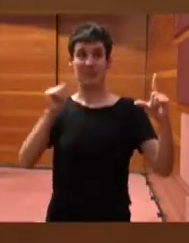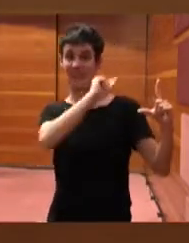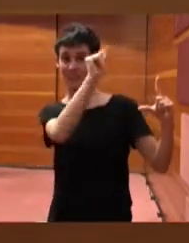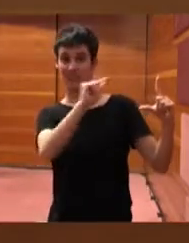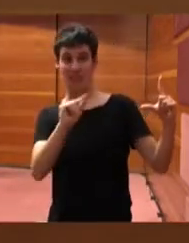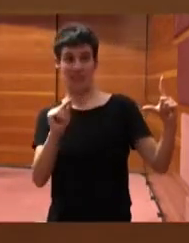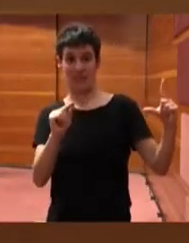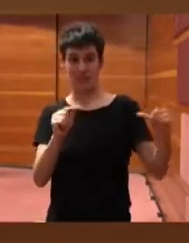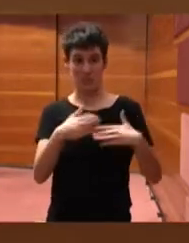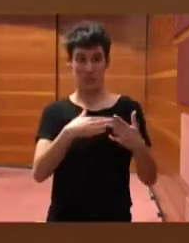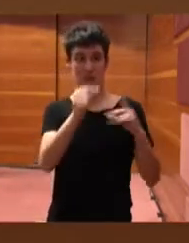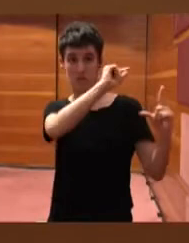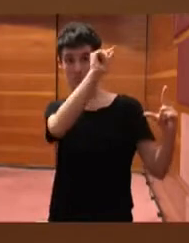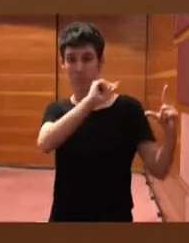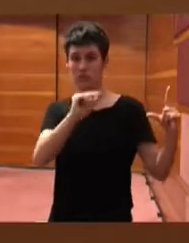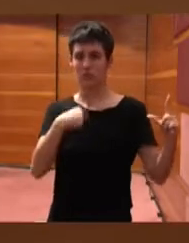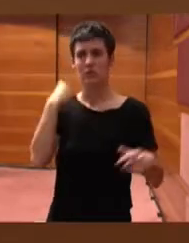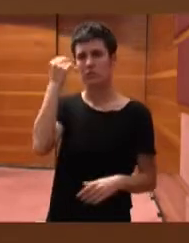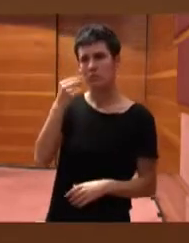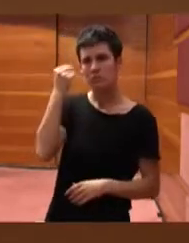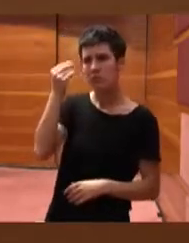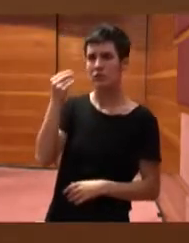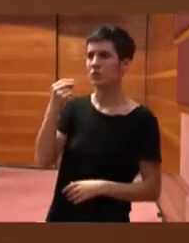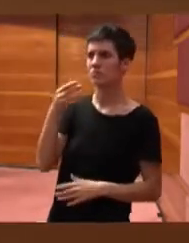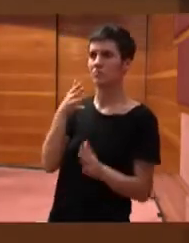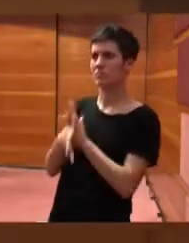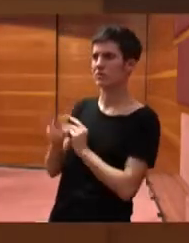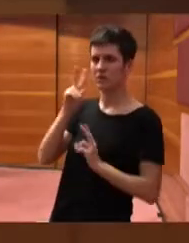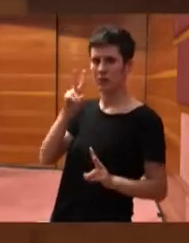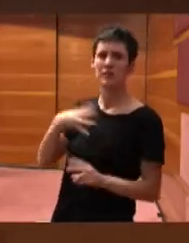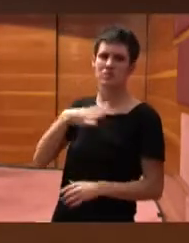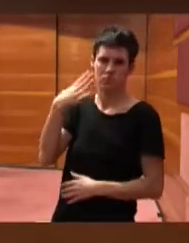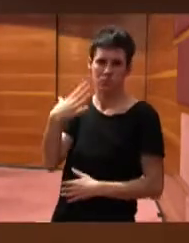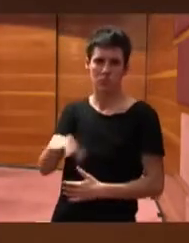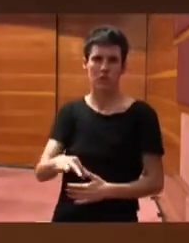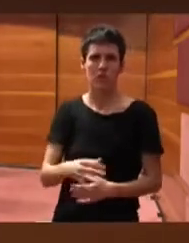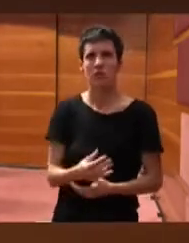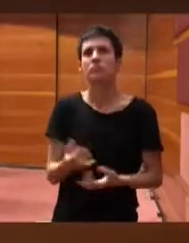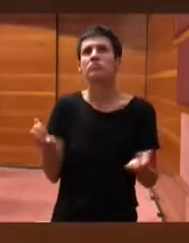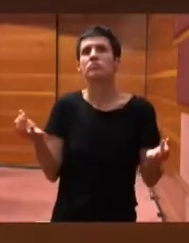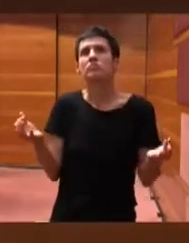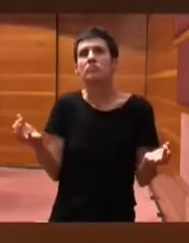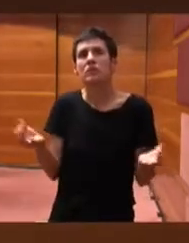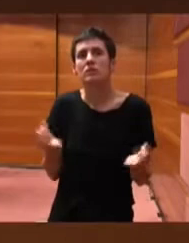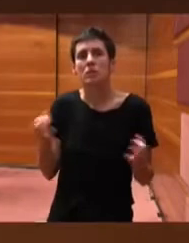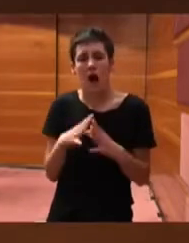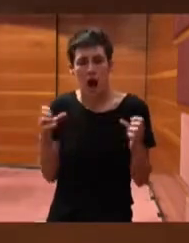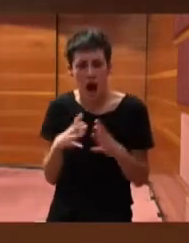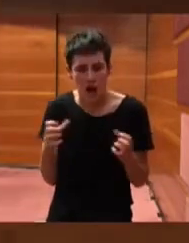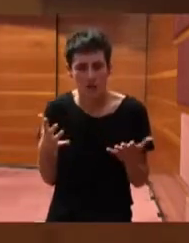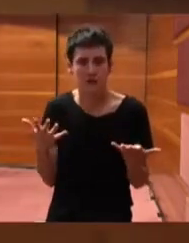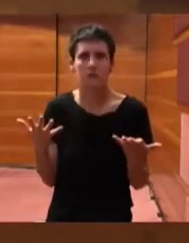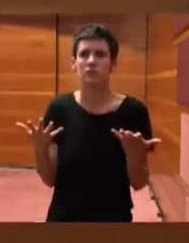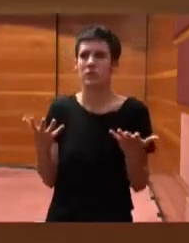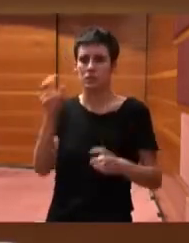pizarra. Con lo cual yo creo que la lección es que se puede, ¿no? Tenemos que tener las ganas